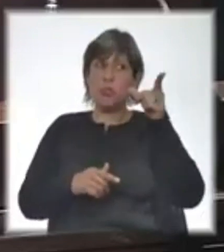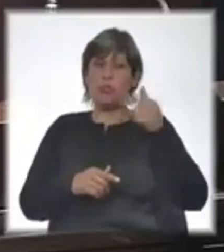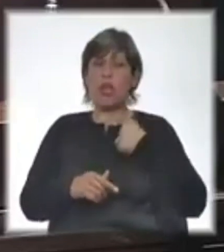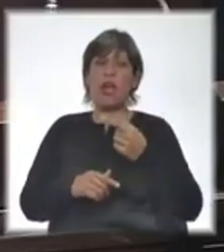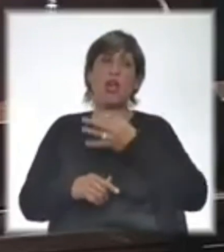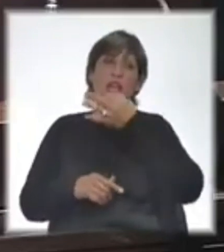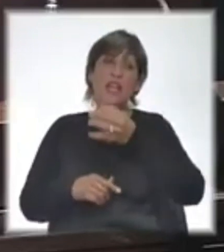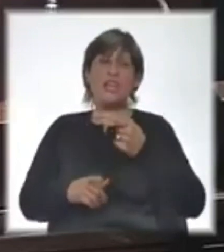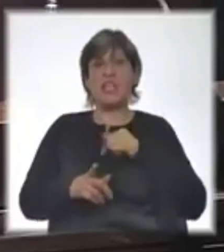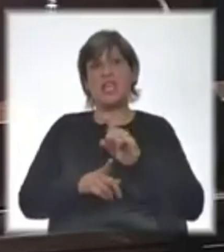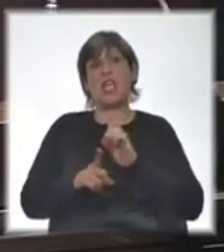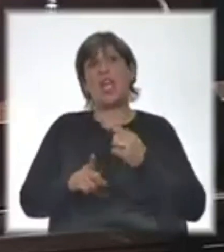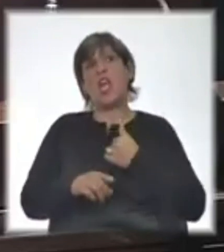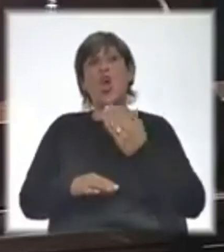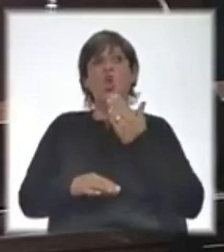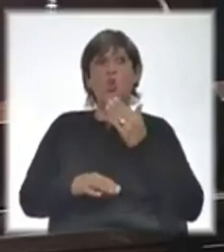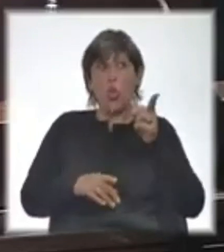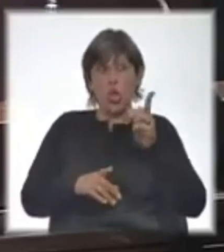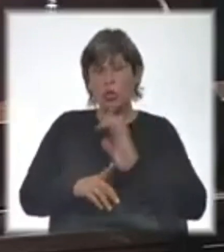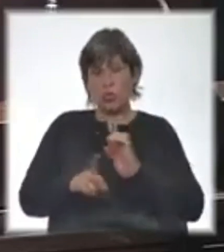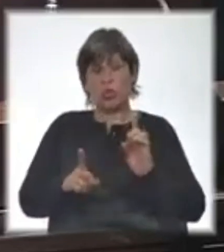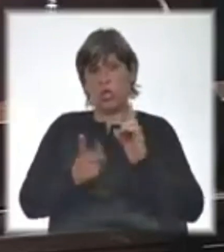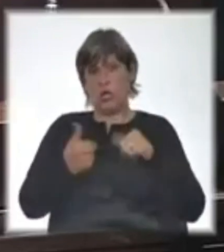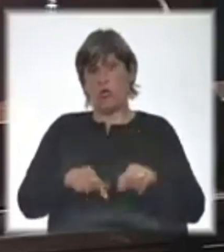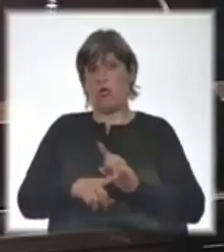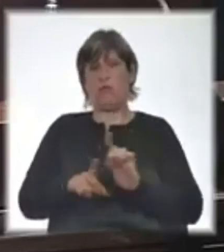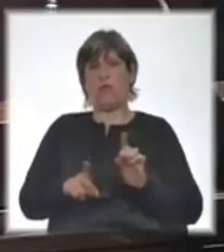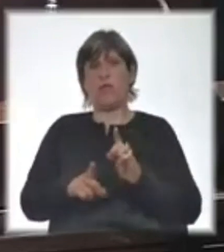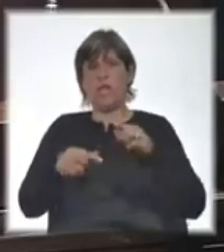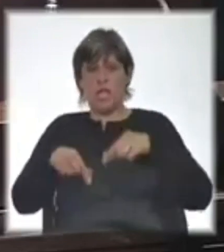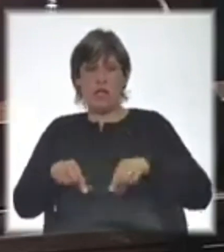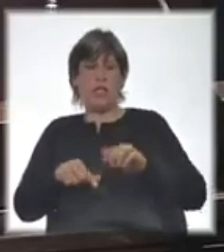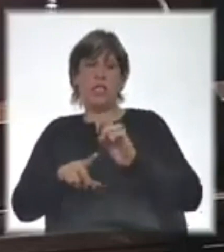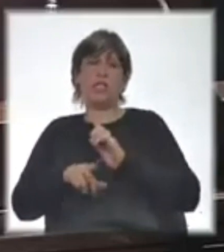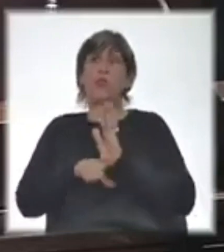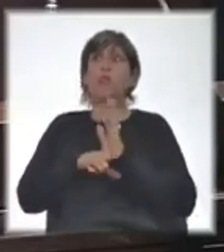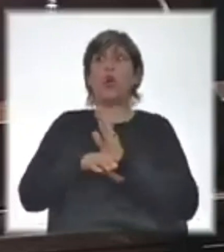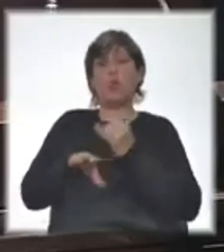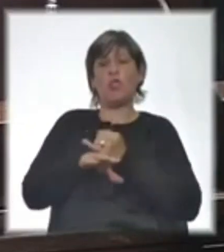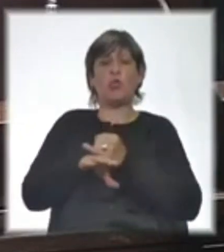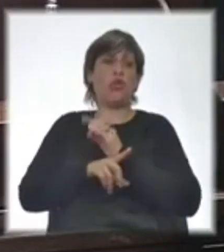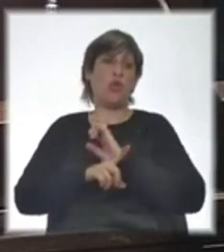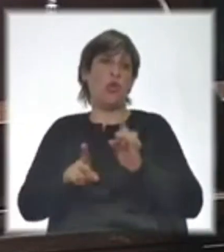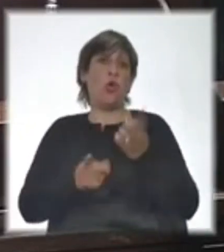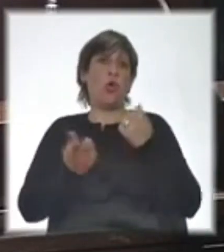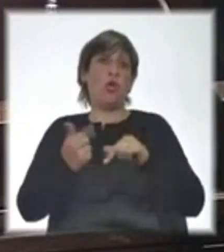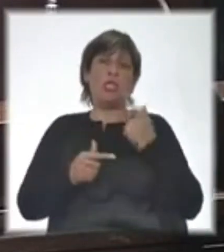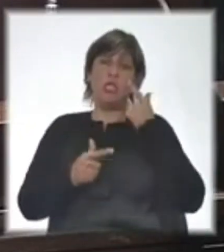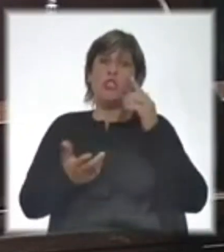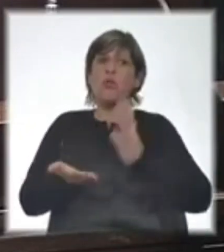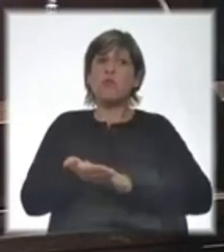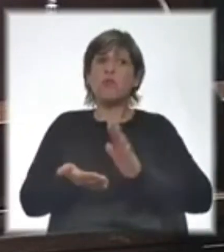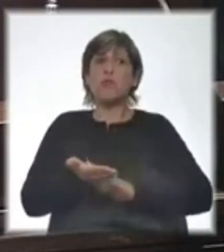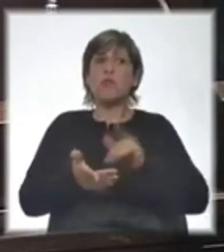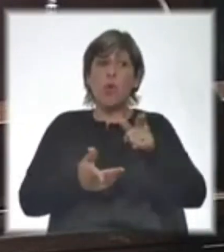en duda la honorabilidad de él, ni del ministro, ni del partido como institución, sino que constaté